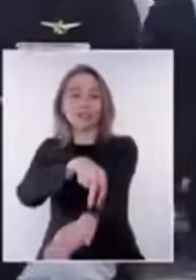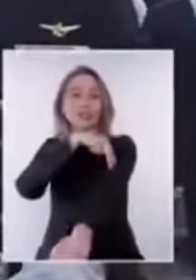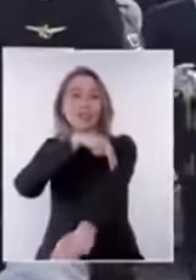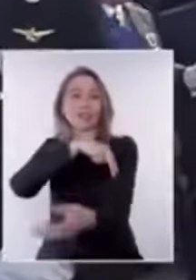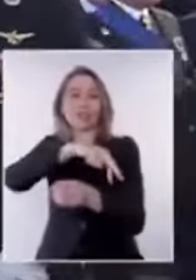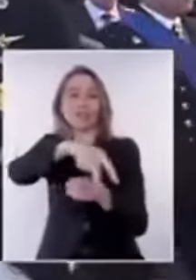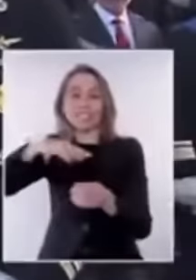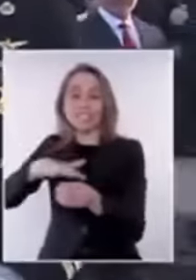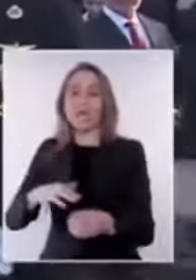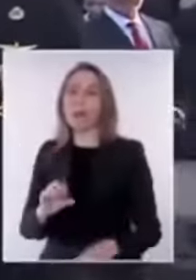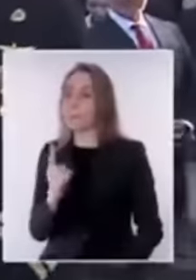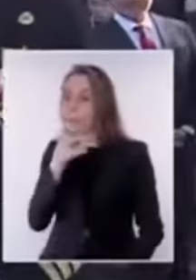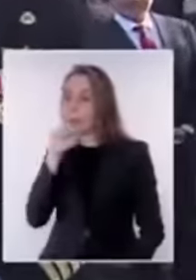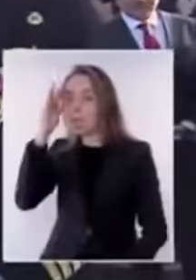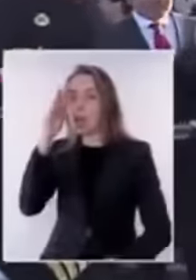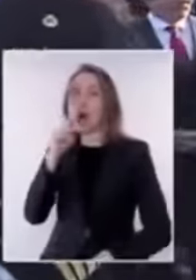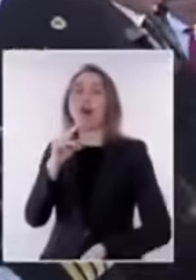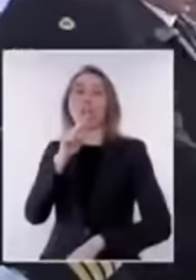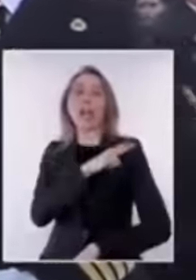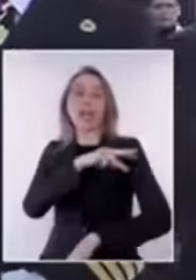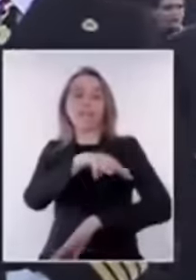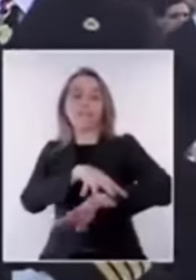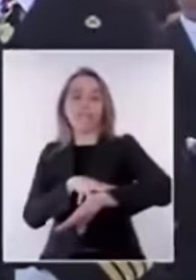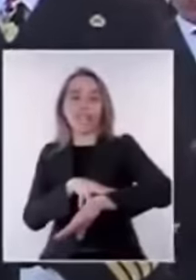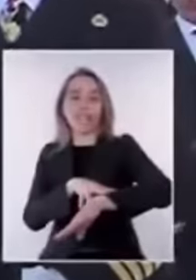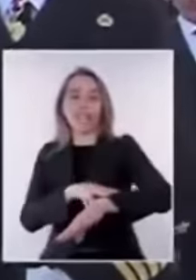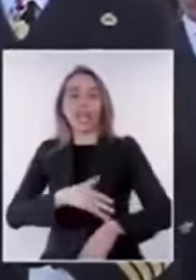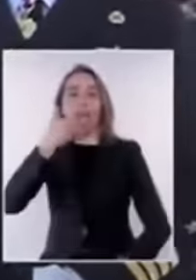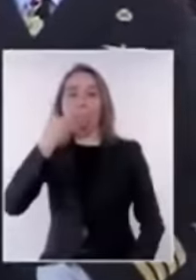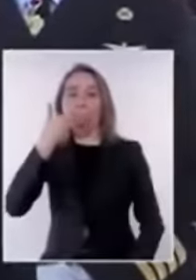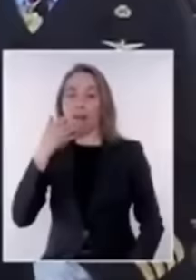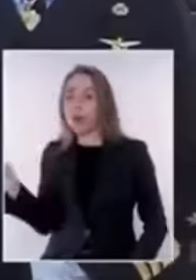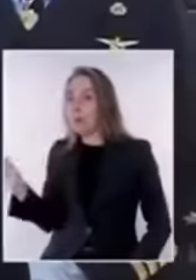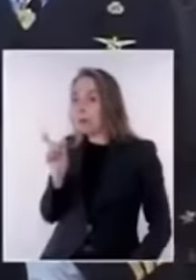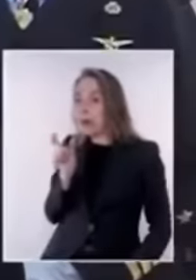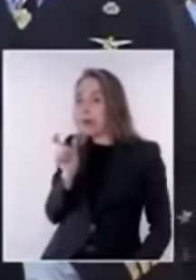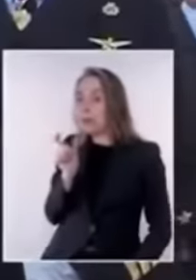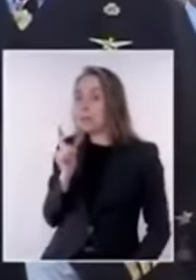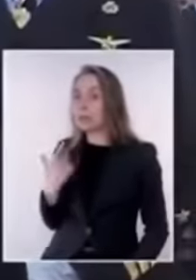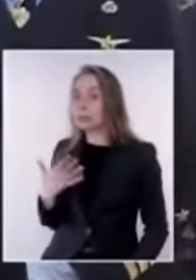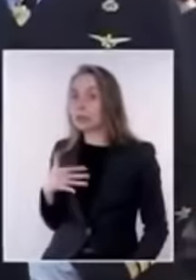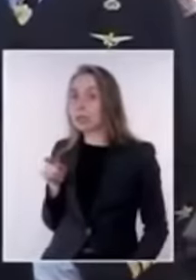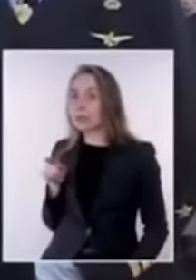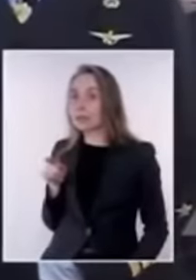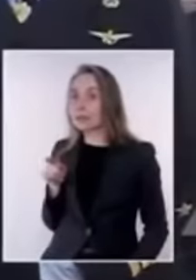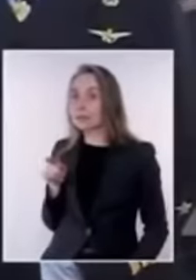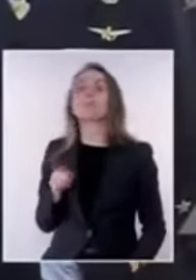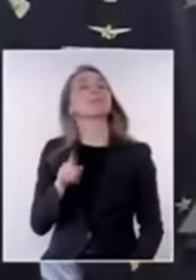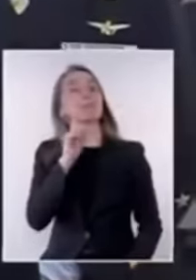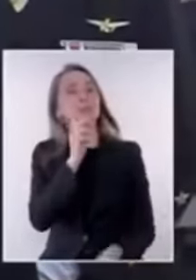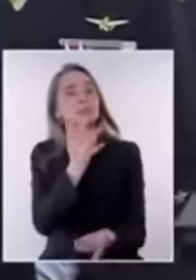territorio. Primero hay algo que decía el comandante en jefe en su discurso, que me parece que es clave.